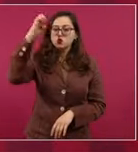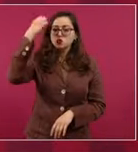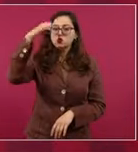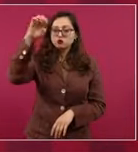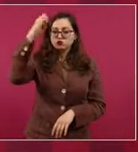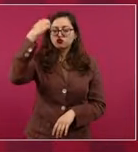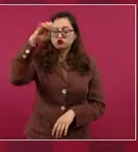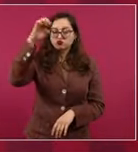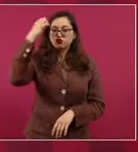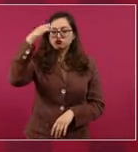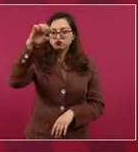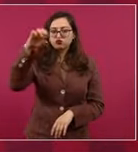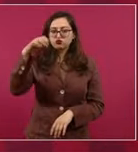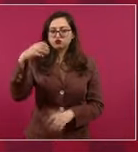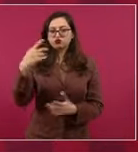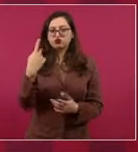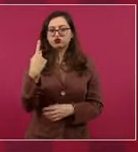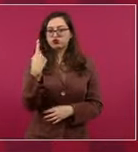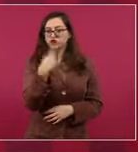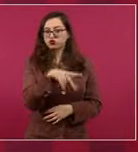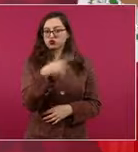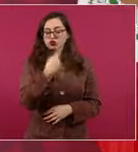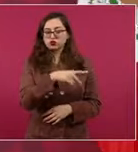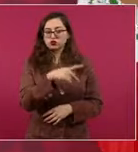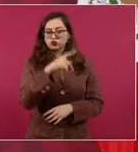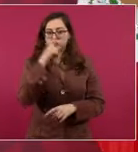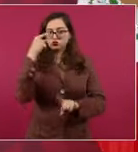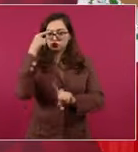sí tiene una visión